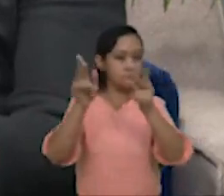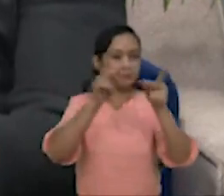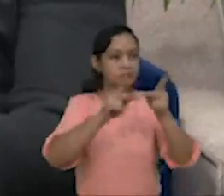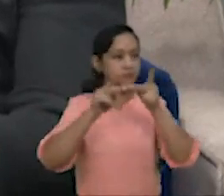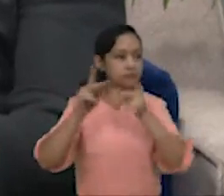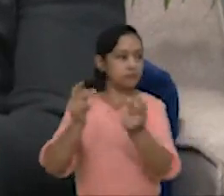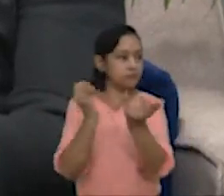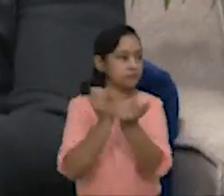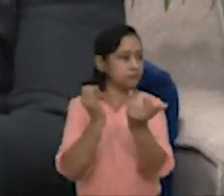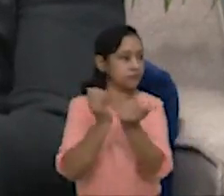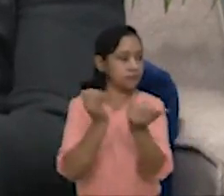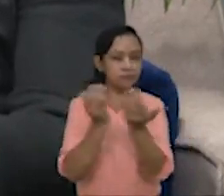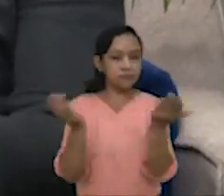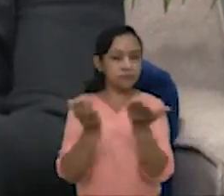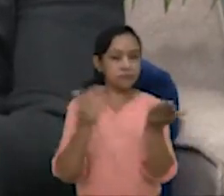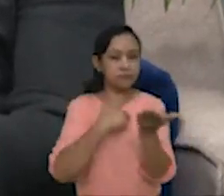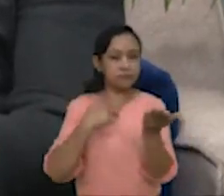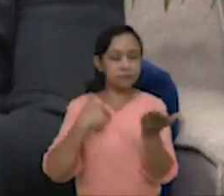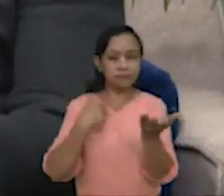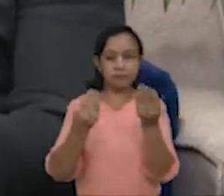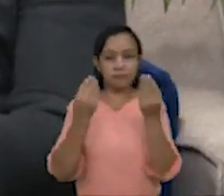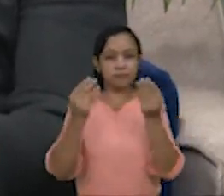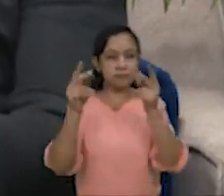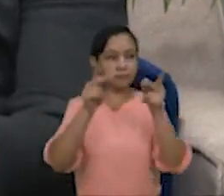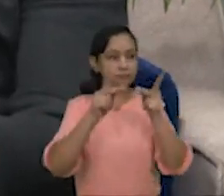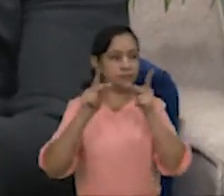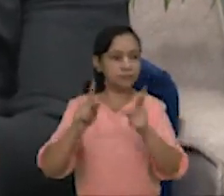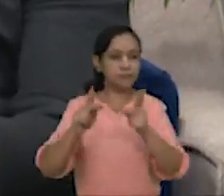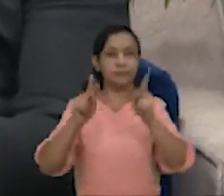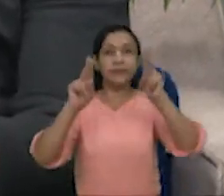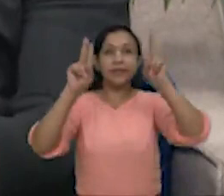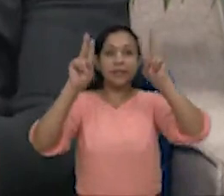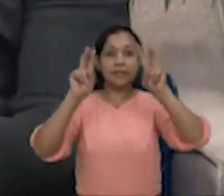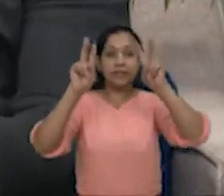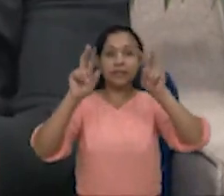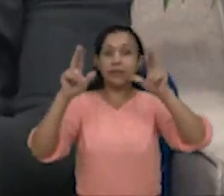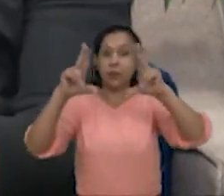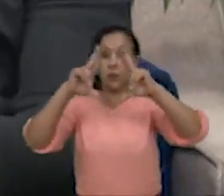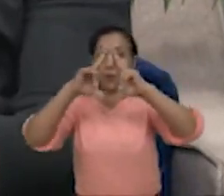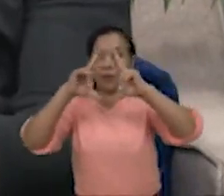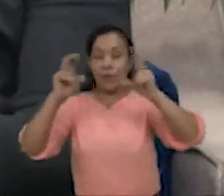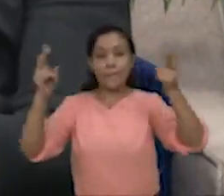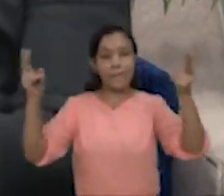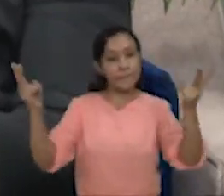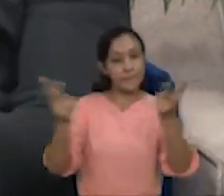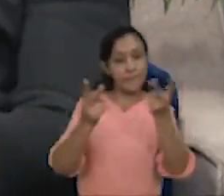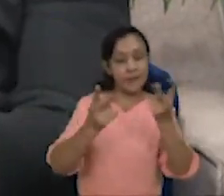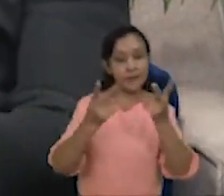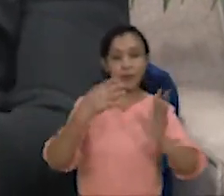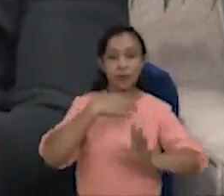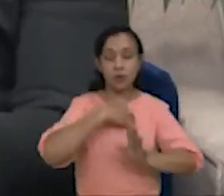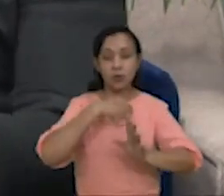gente, o como lo hace mucha gente, sobre todo en el contexto nicaragüense, donde vivimos una situación muy